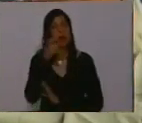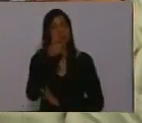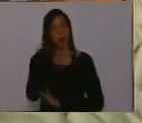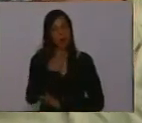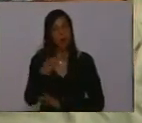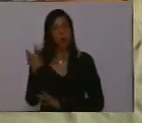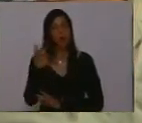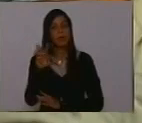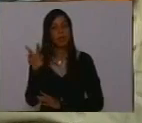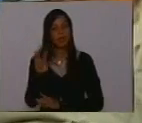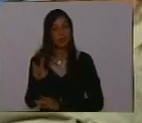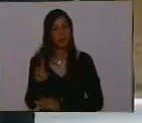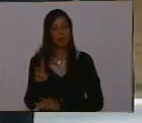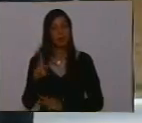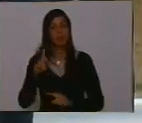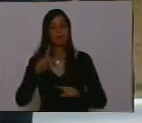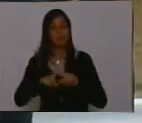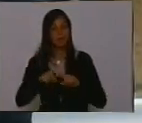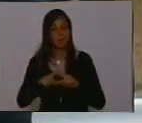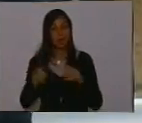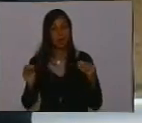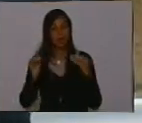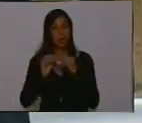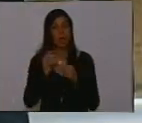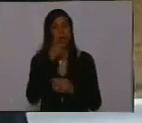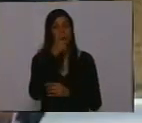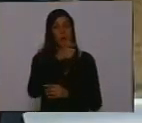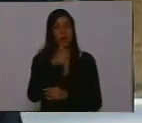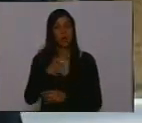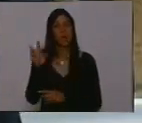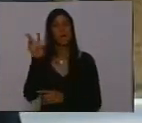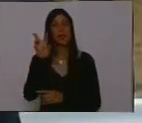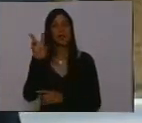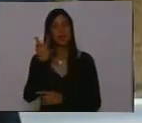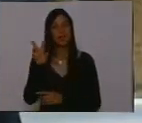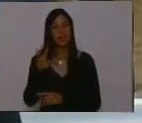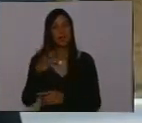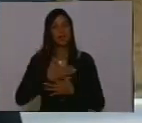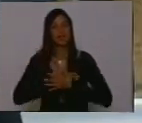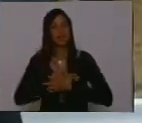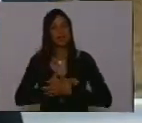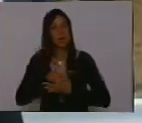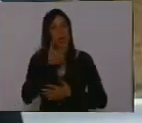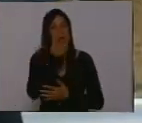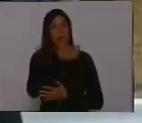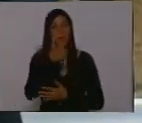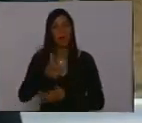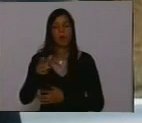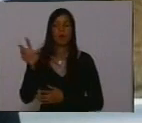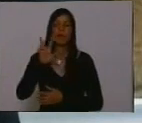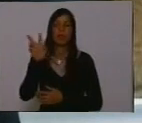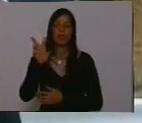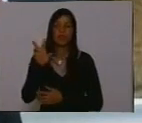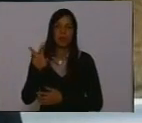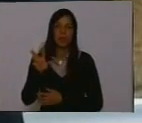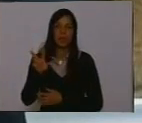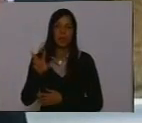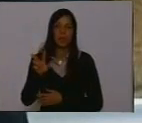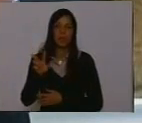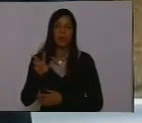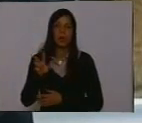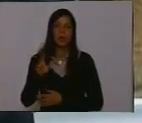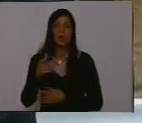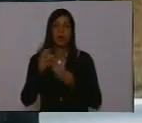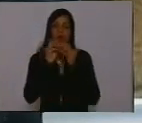Venezuela, más adecuada al pueblo de Venezuela, más entregada al pueblo de Venezuela, una